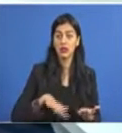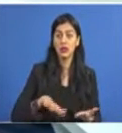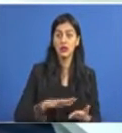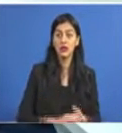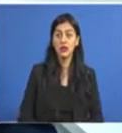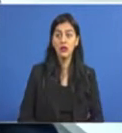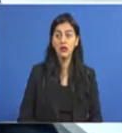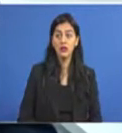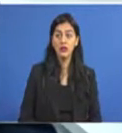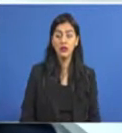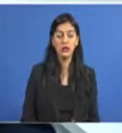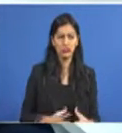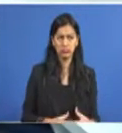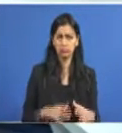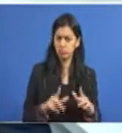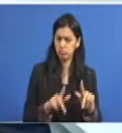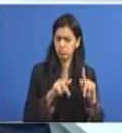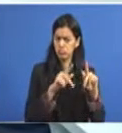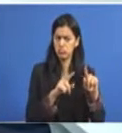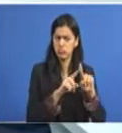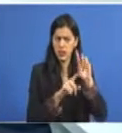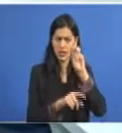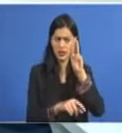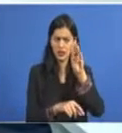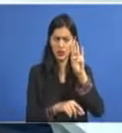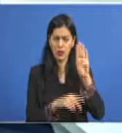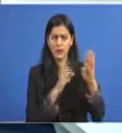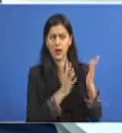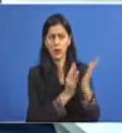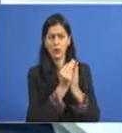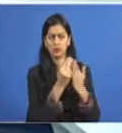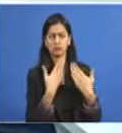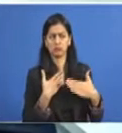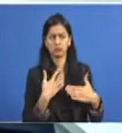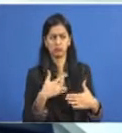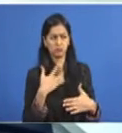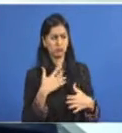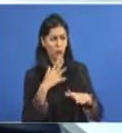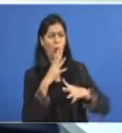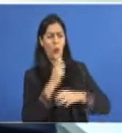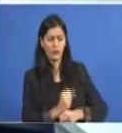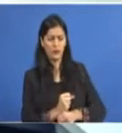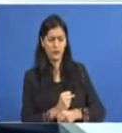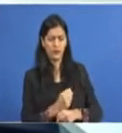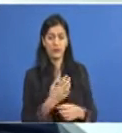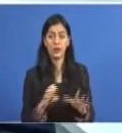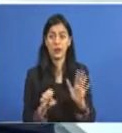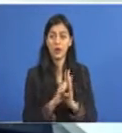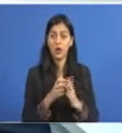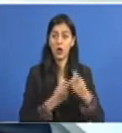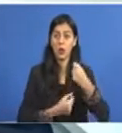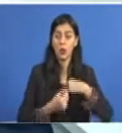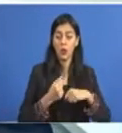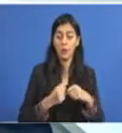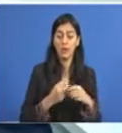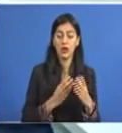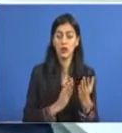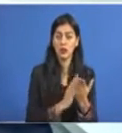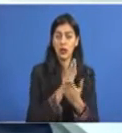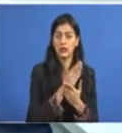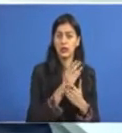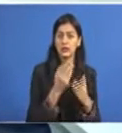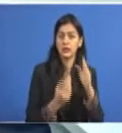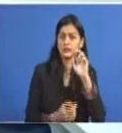es lo más confiable. Entonces, son, acuérdense que hacer un comercio electrónico, hacer una venta o un servicio a través de una